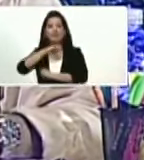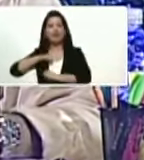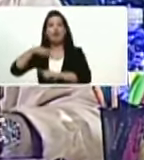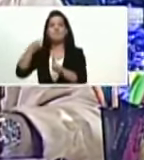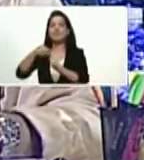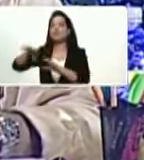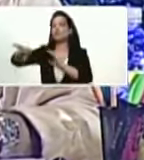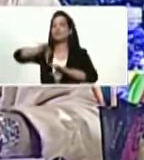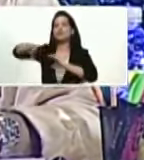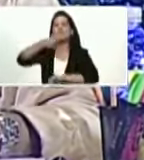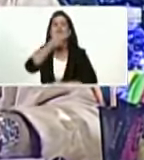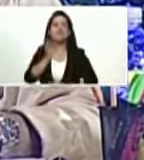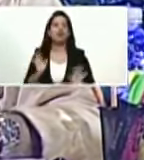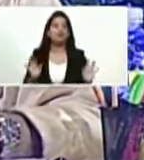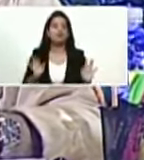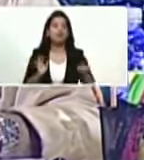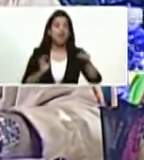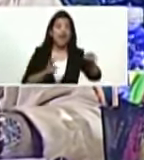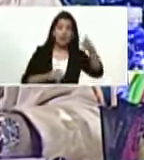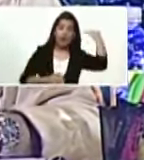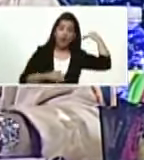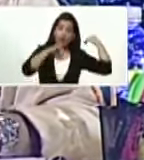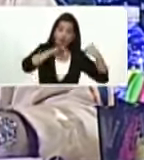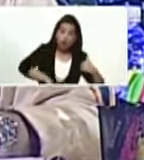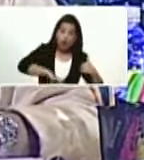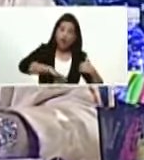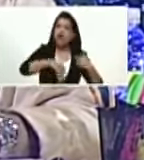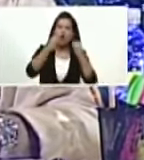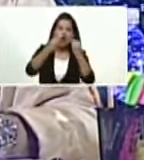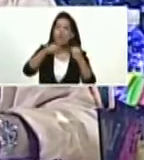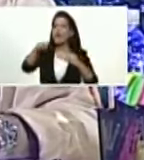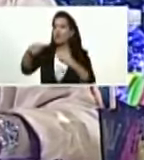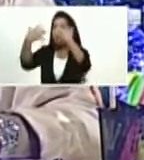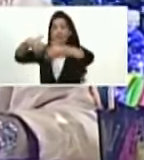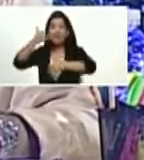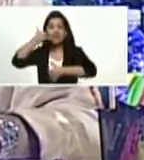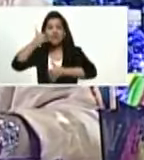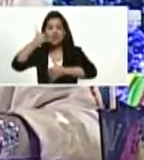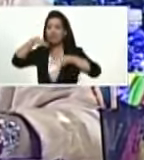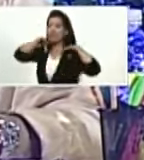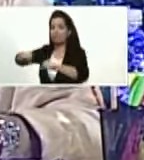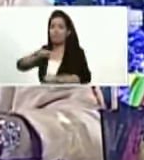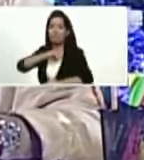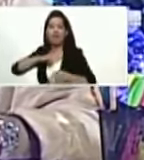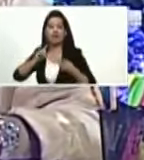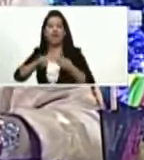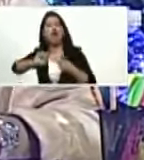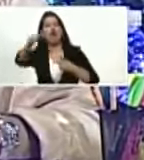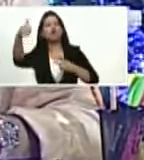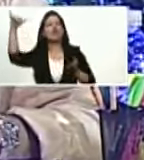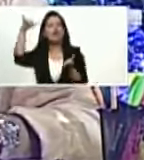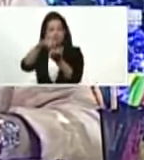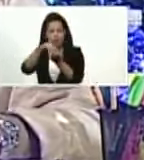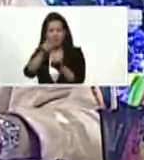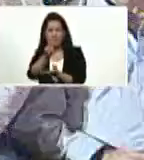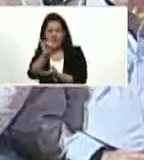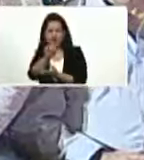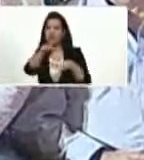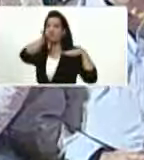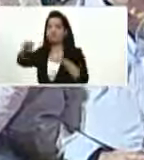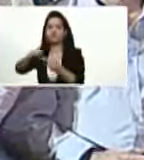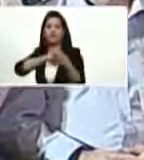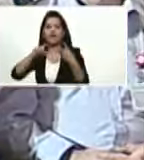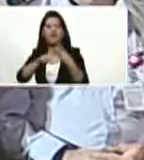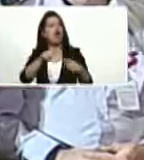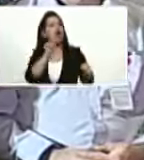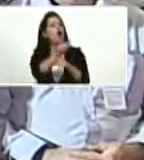gobernaban, que privatizaron Sidor, Cantebé, Viasa, y acabaron con la estructura económica del país, Ramos